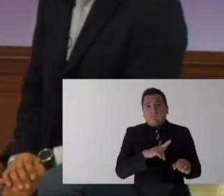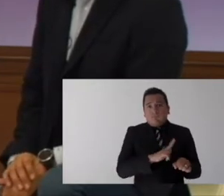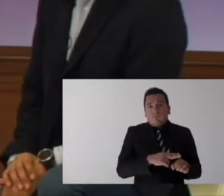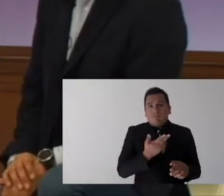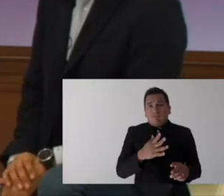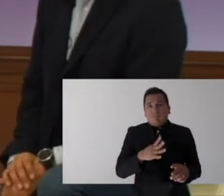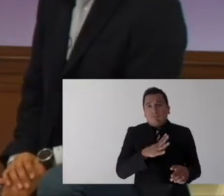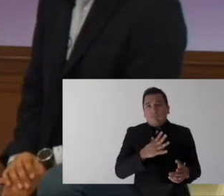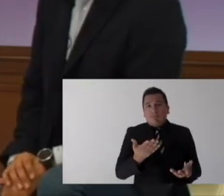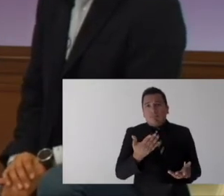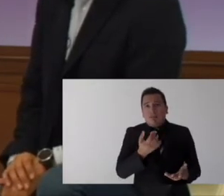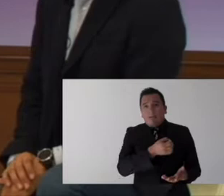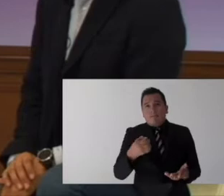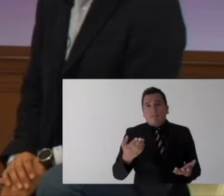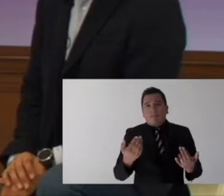ni ellos ni nosotros.